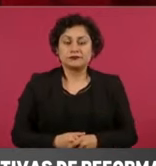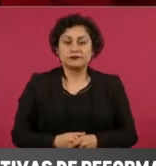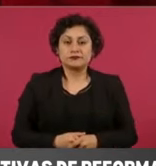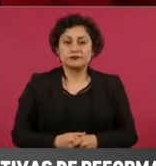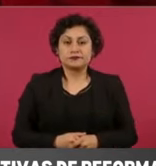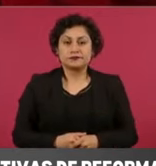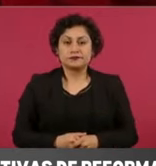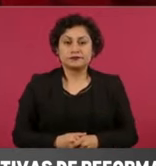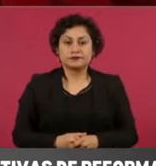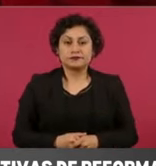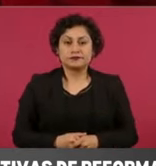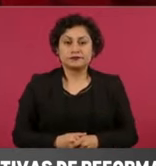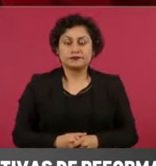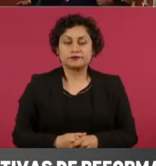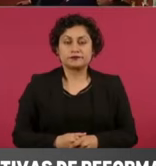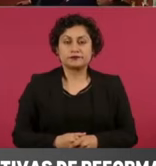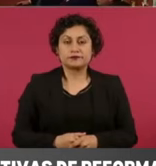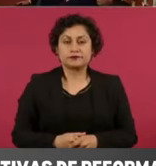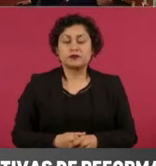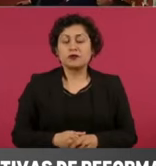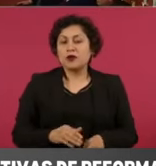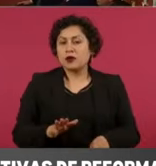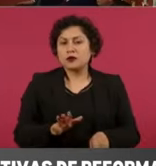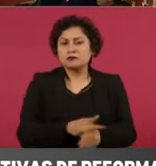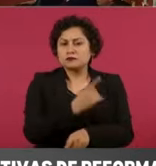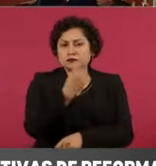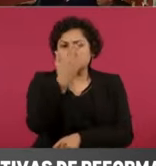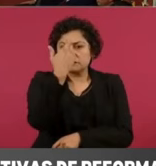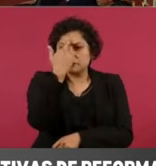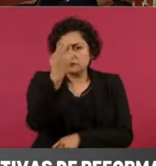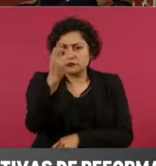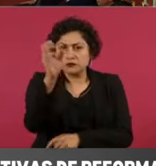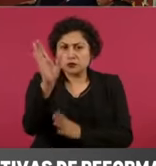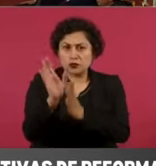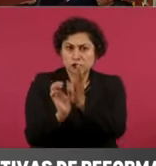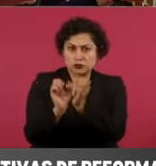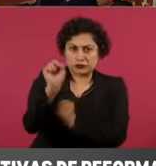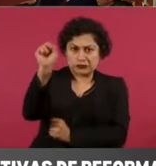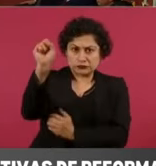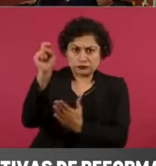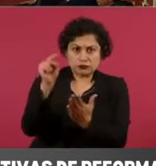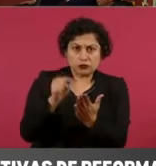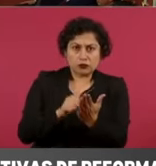fruto de un movimiento popular revolucionario